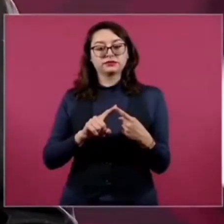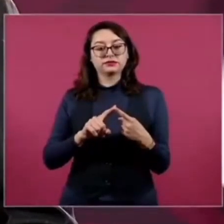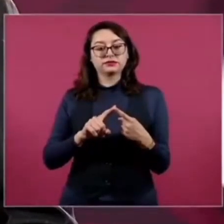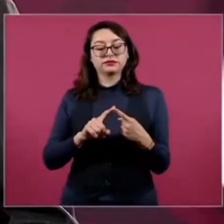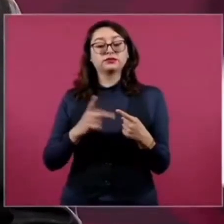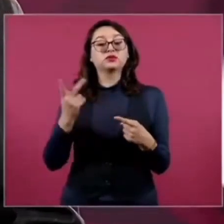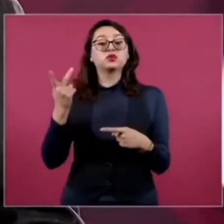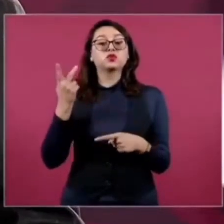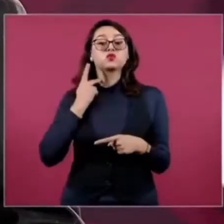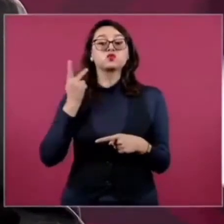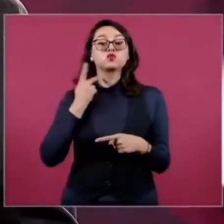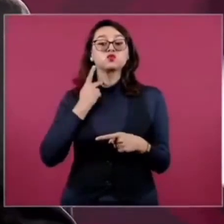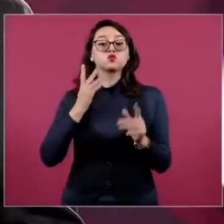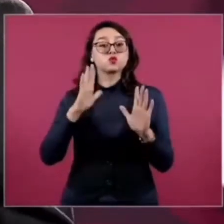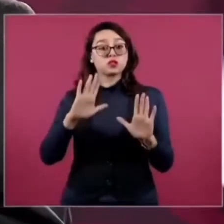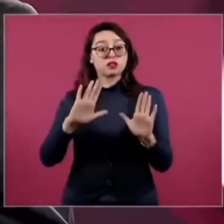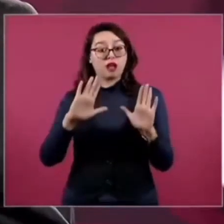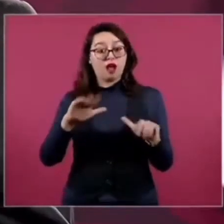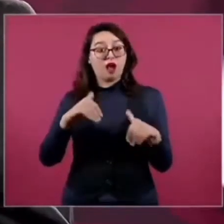exterior